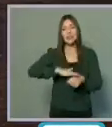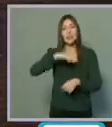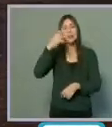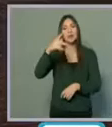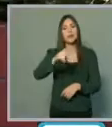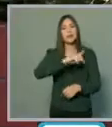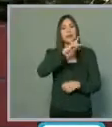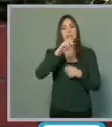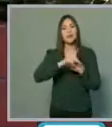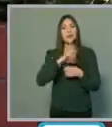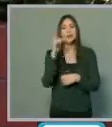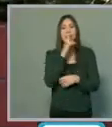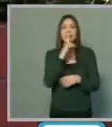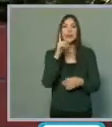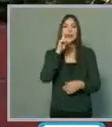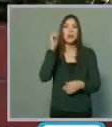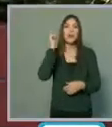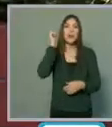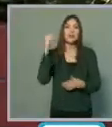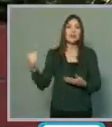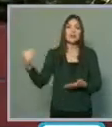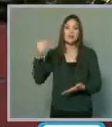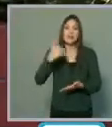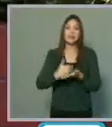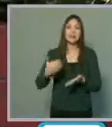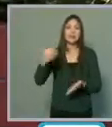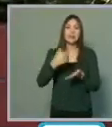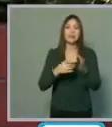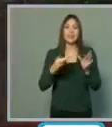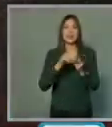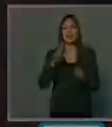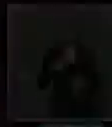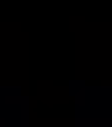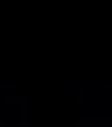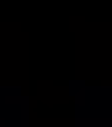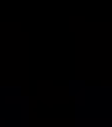país. Bueno, y estaremos teniendo tu visita regularmente, que es un verdadero honor. Que tengas A excelente sus día. órdenes.